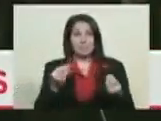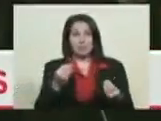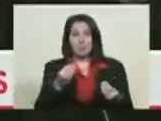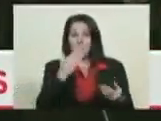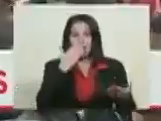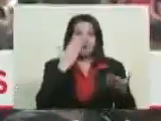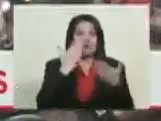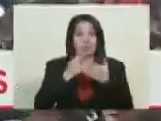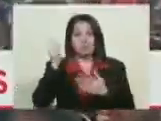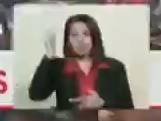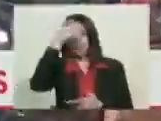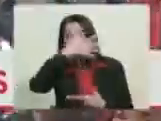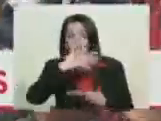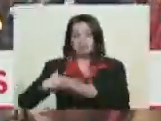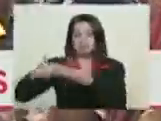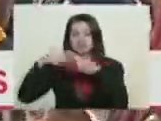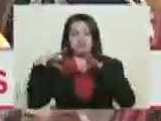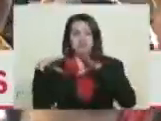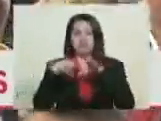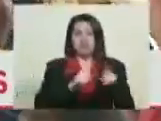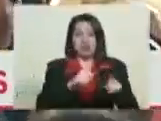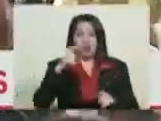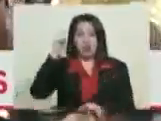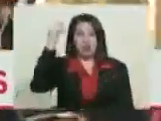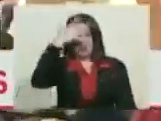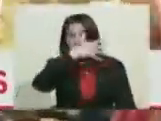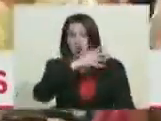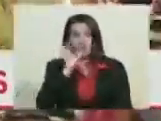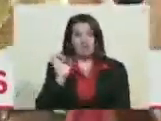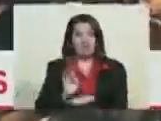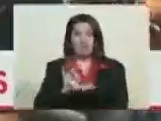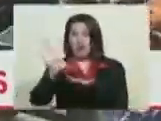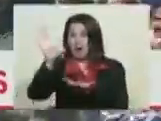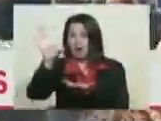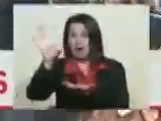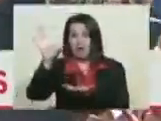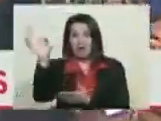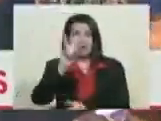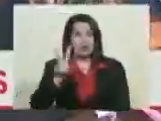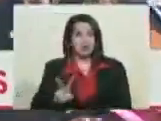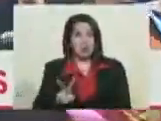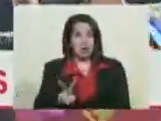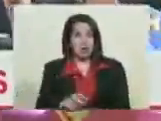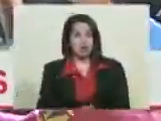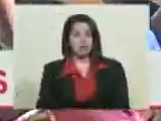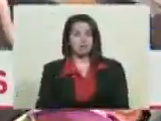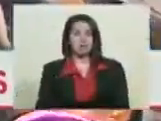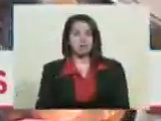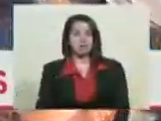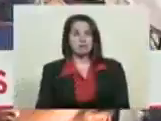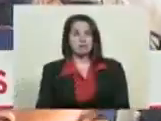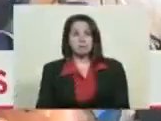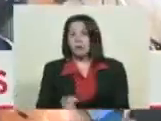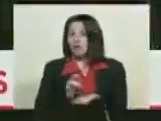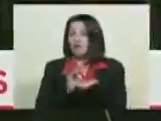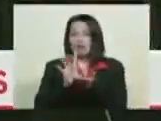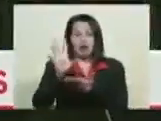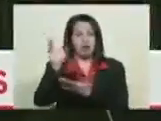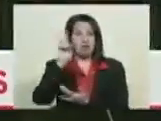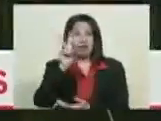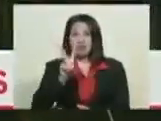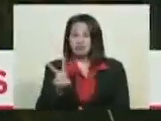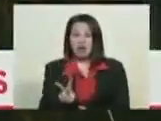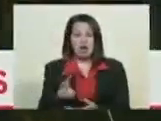Trump. ¡Donald Trump, go home, fuera de Venezuela! Fuera de Venezuela